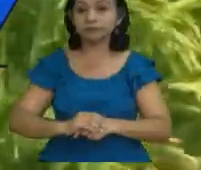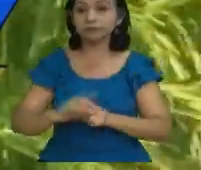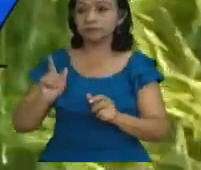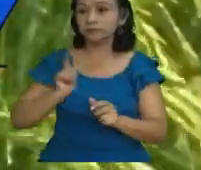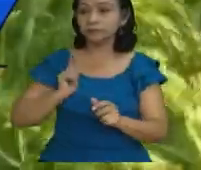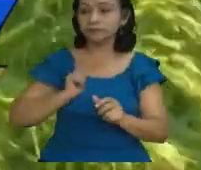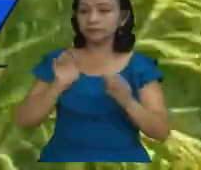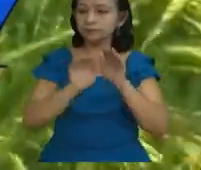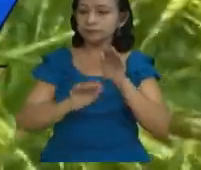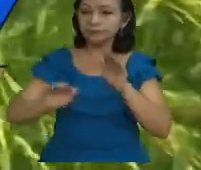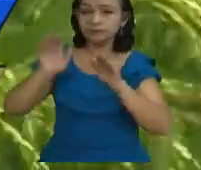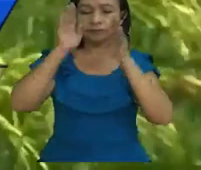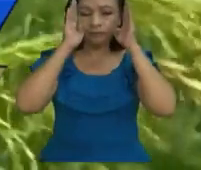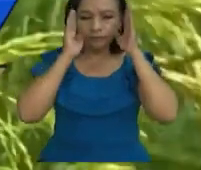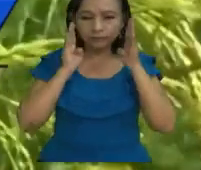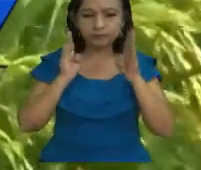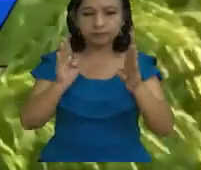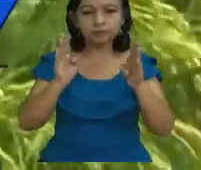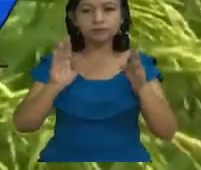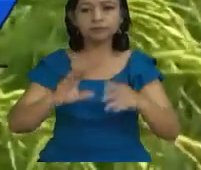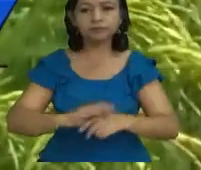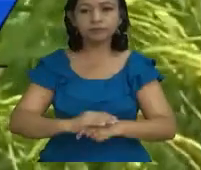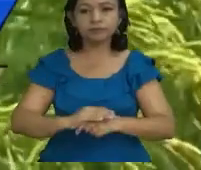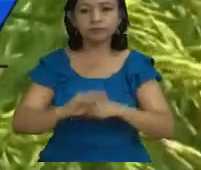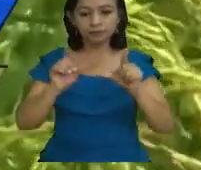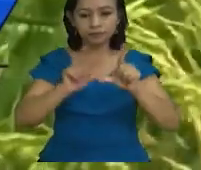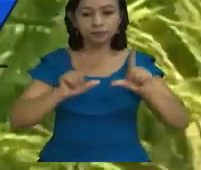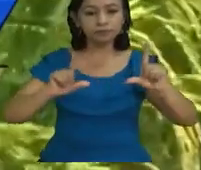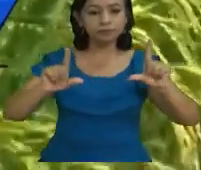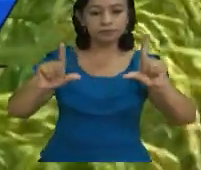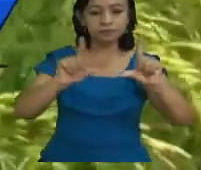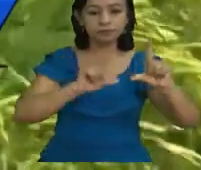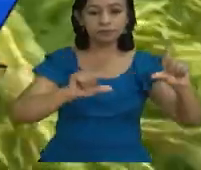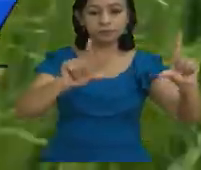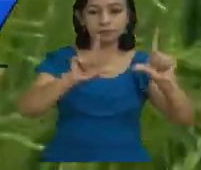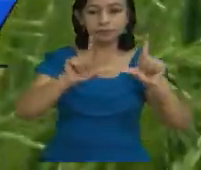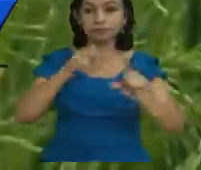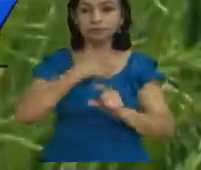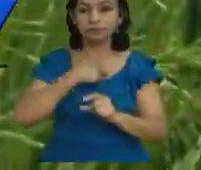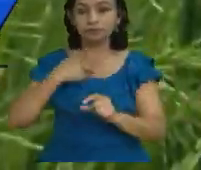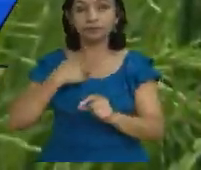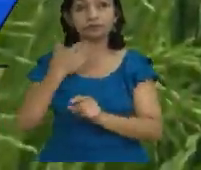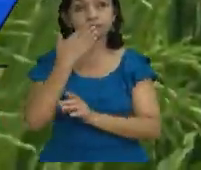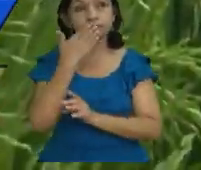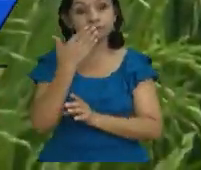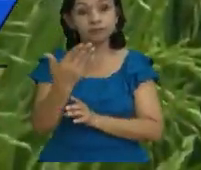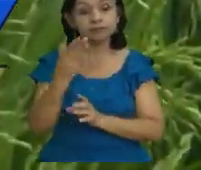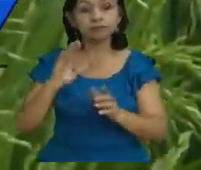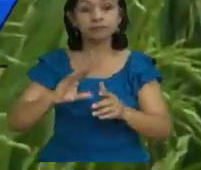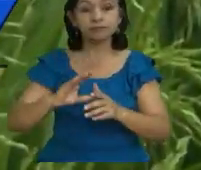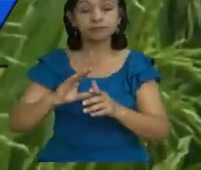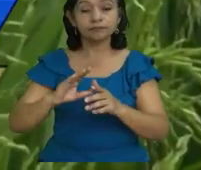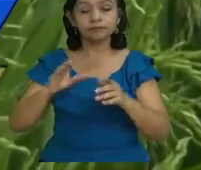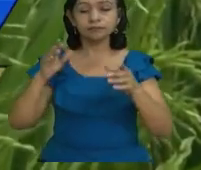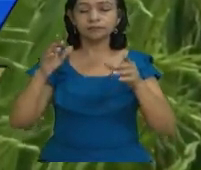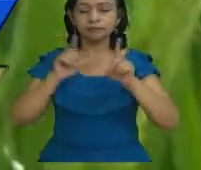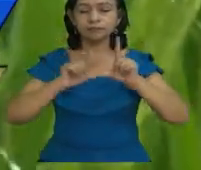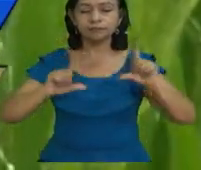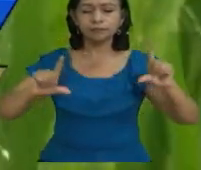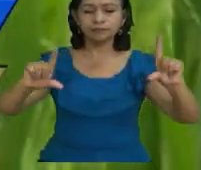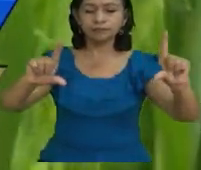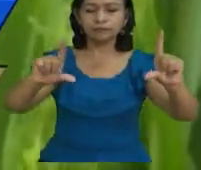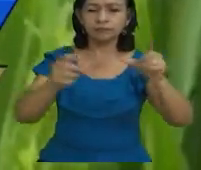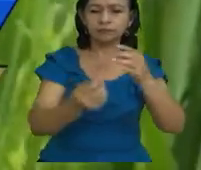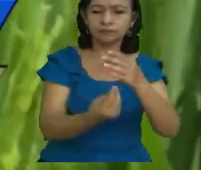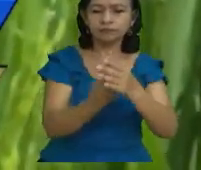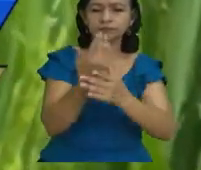más cobertura, okay, en la zona donde es fuerte un rubro, por ejemplo, granjas de producción